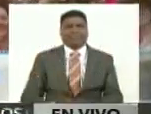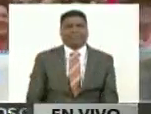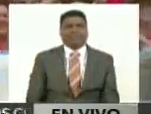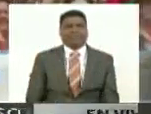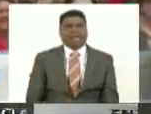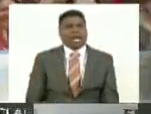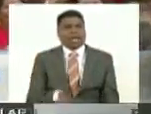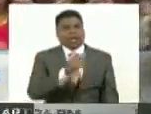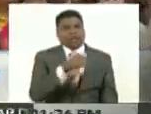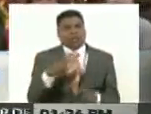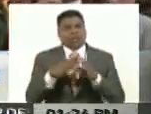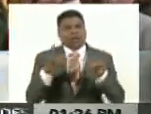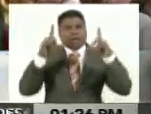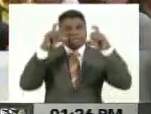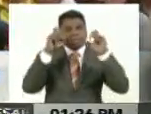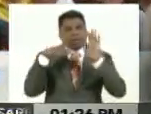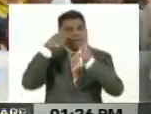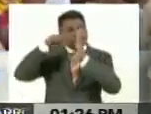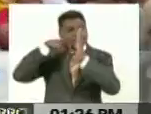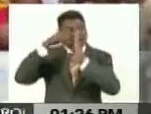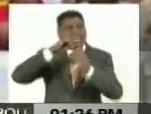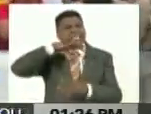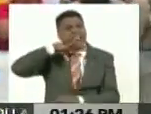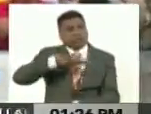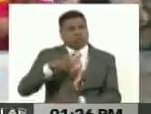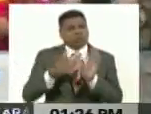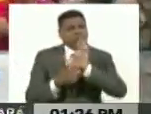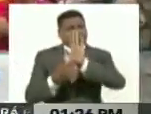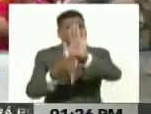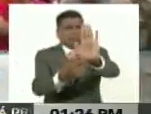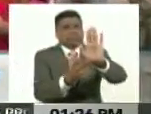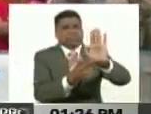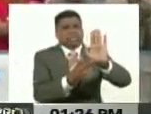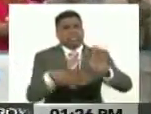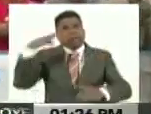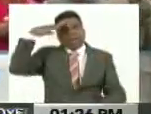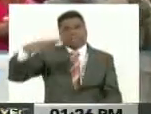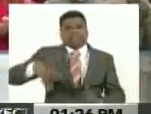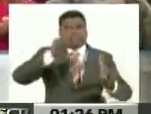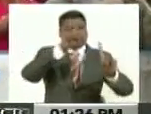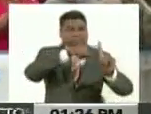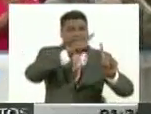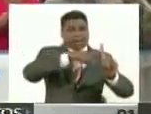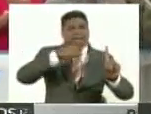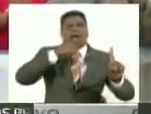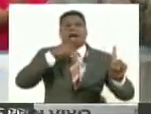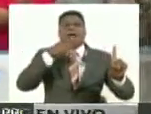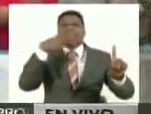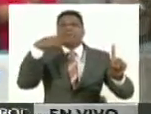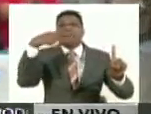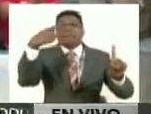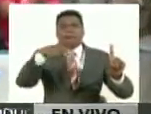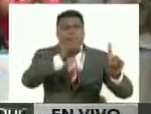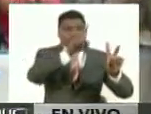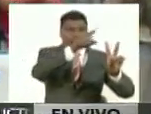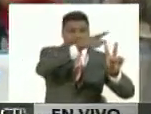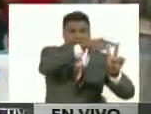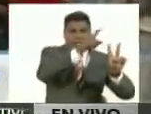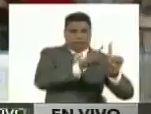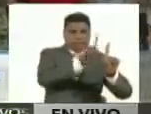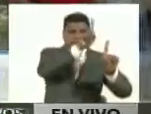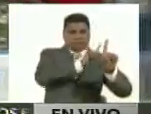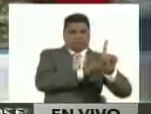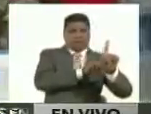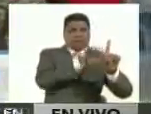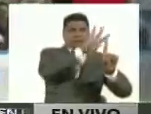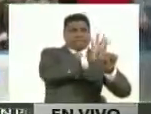Tanto era así, vean las imágenes, hay que estudiar las imágenes. Estaba el comandante Chávez hablando y detrás estaban oficiales de mayor